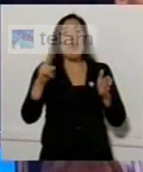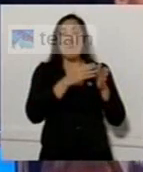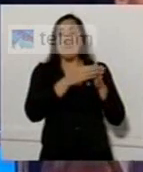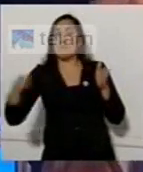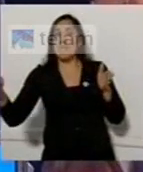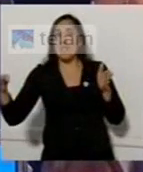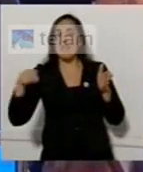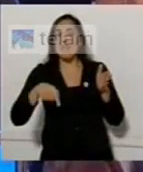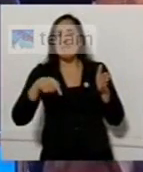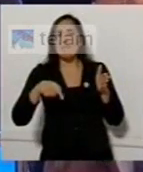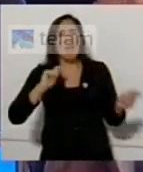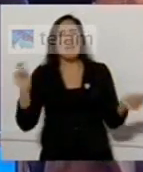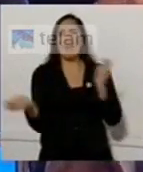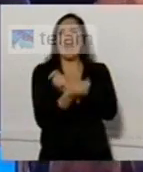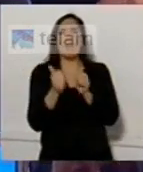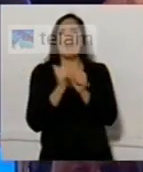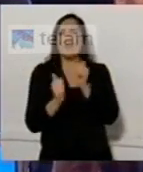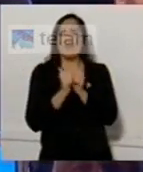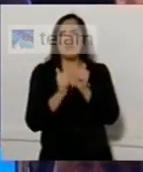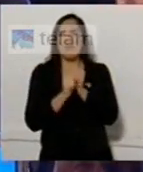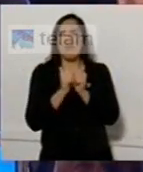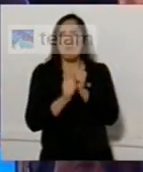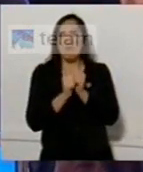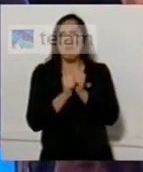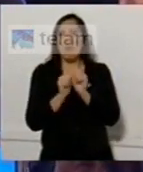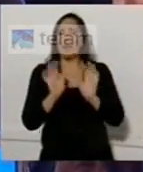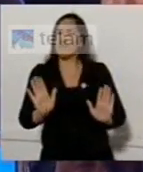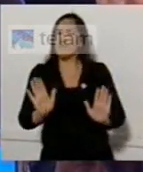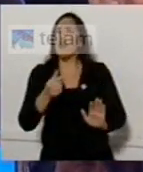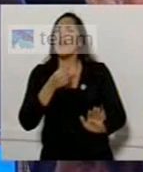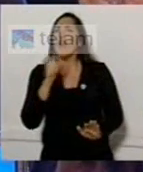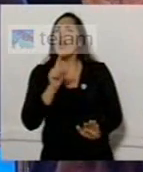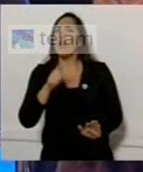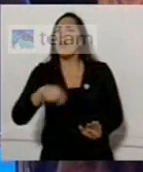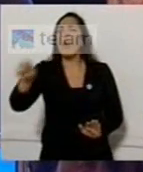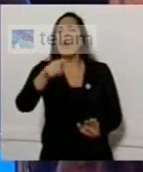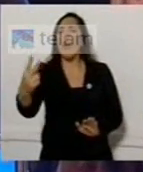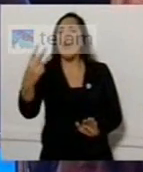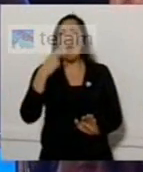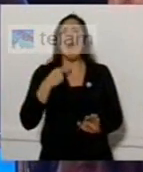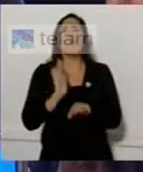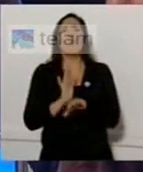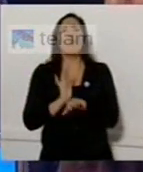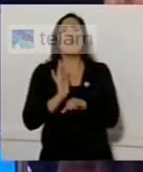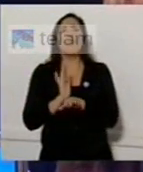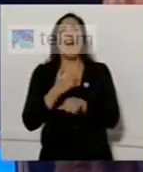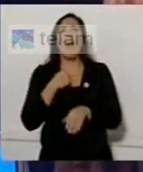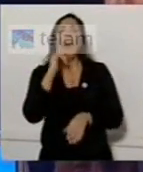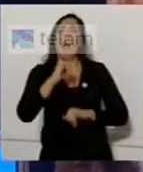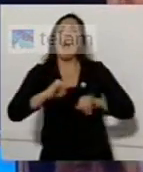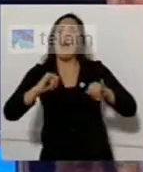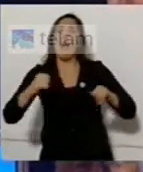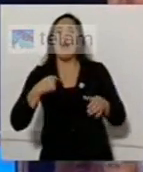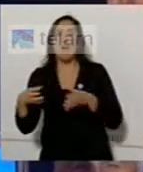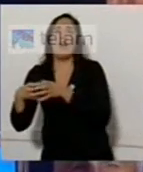Y no quiero con esto, por favor, que lo vean como un sesgo partidario, es